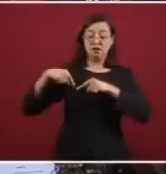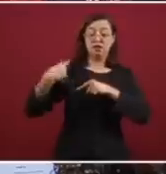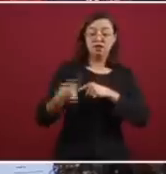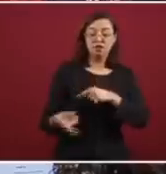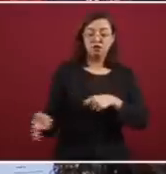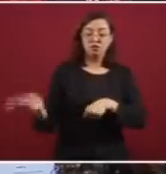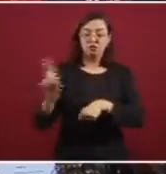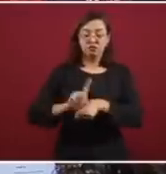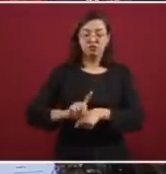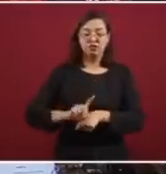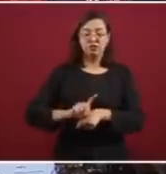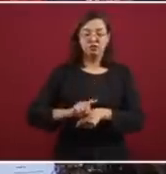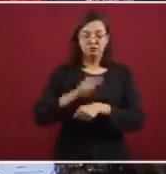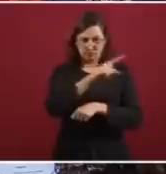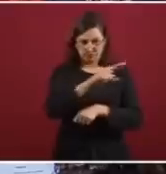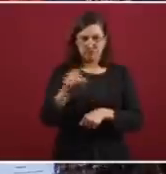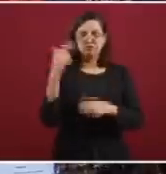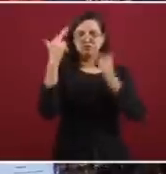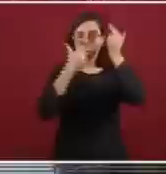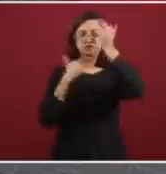de ese acontecimiento